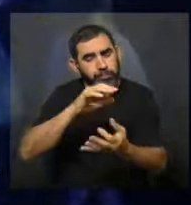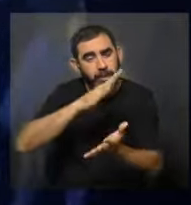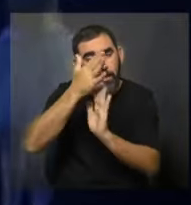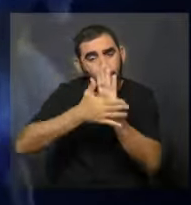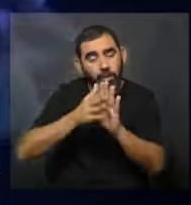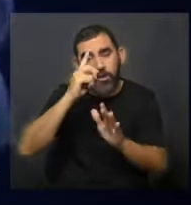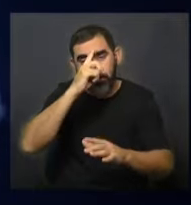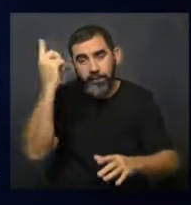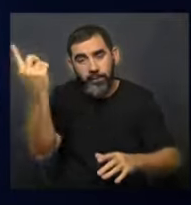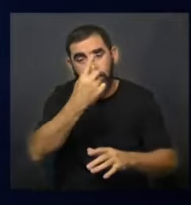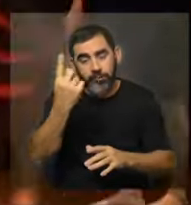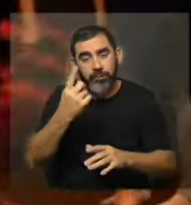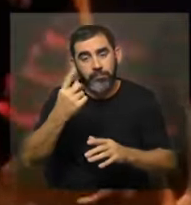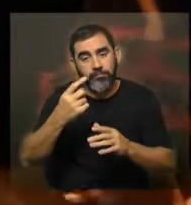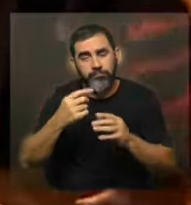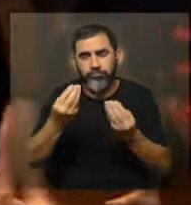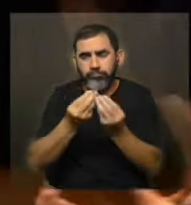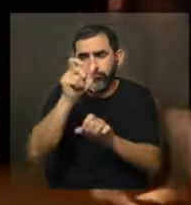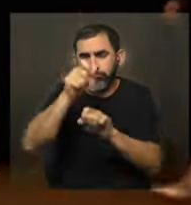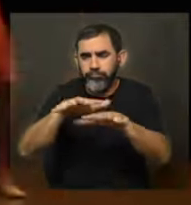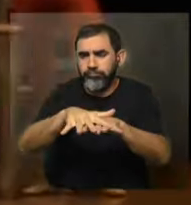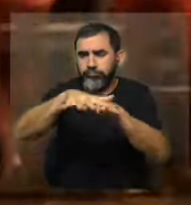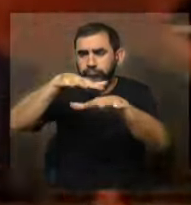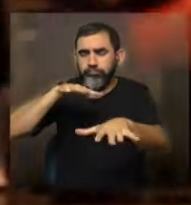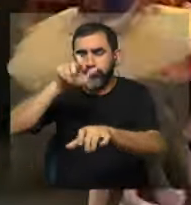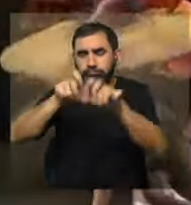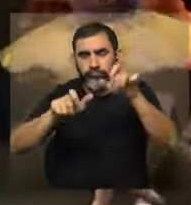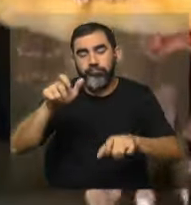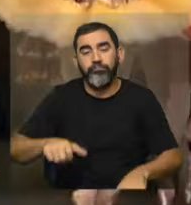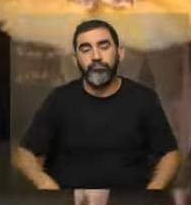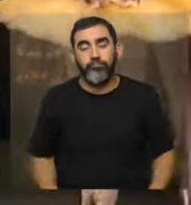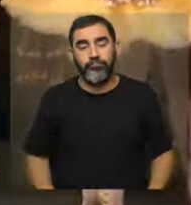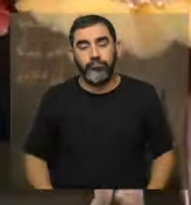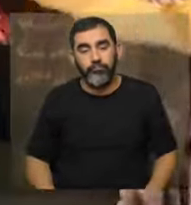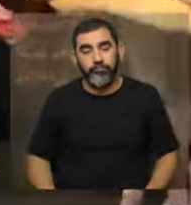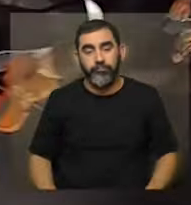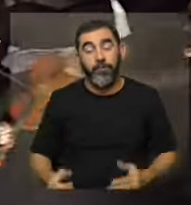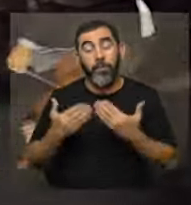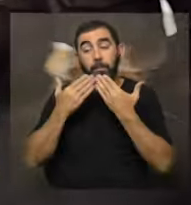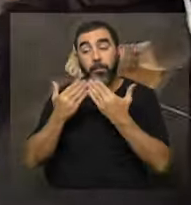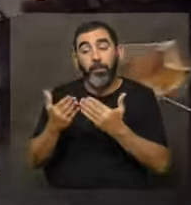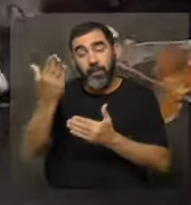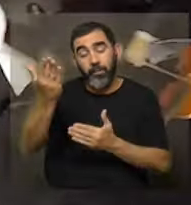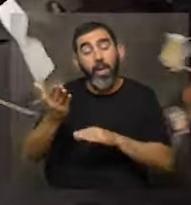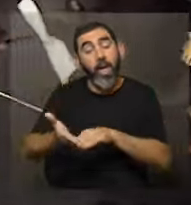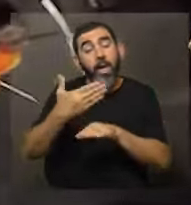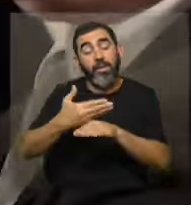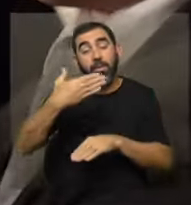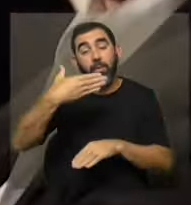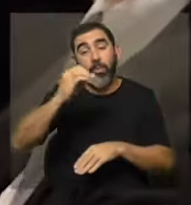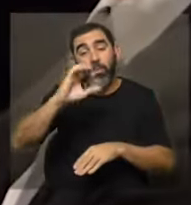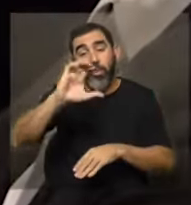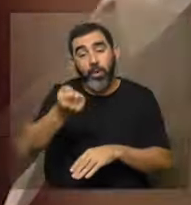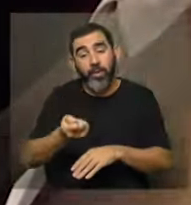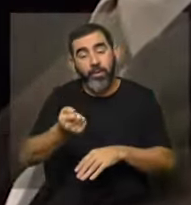e internacional y un amplio público en todas sus presentaciones las fuentes consultadas recordaron que antes de que asumiera boca el balet